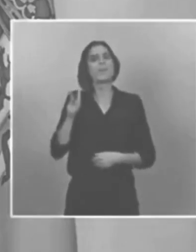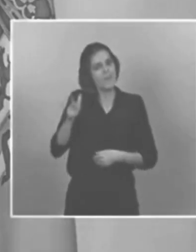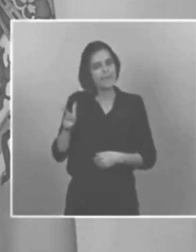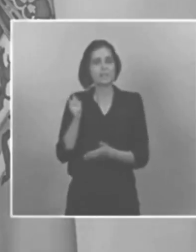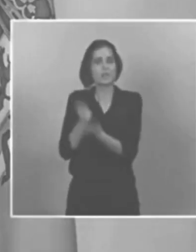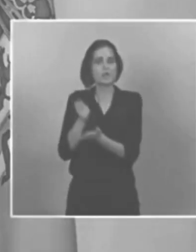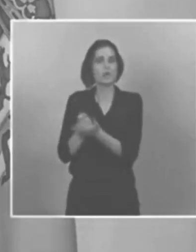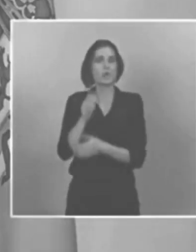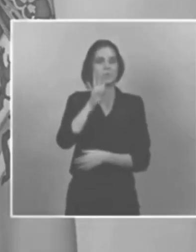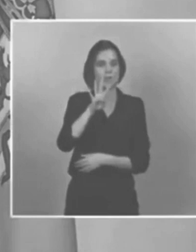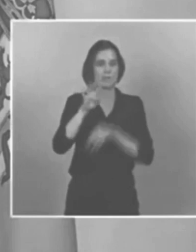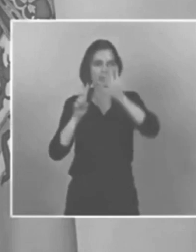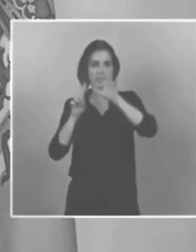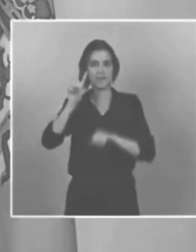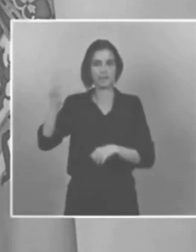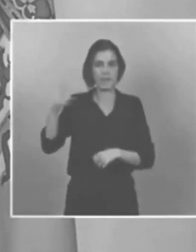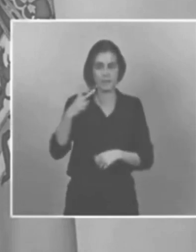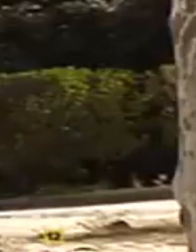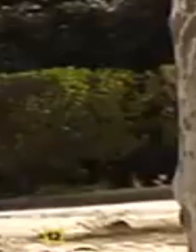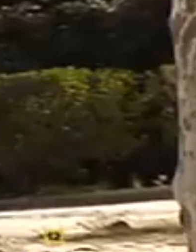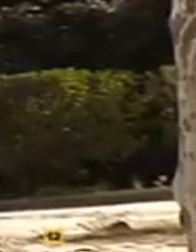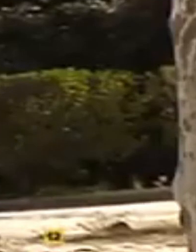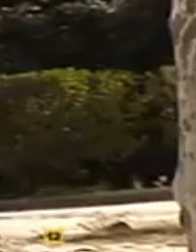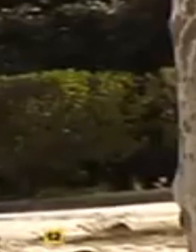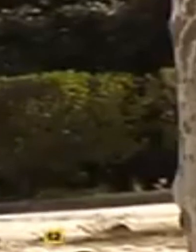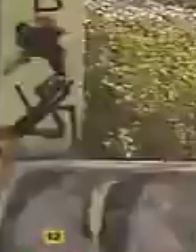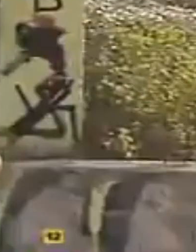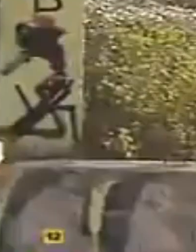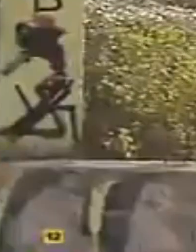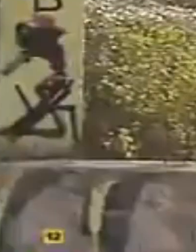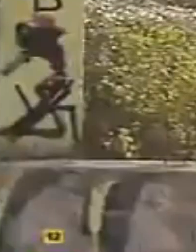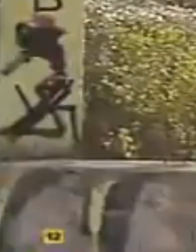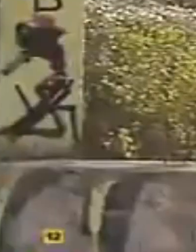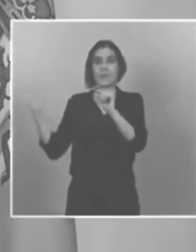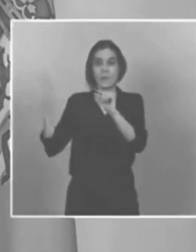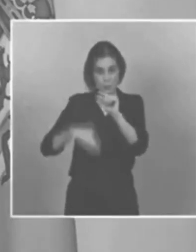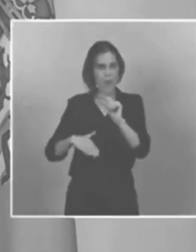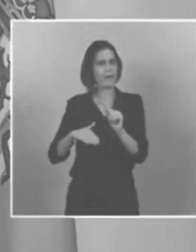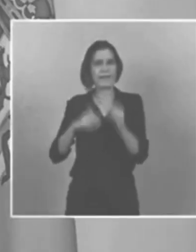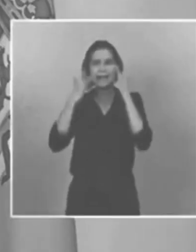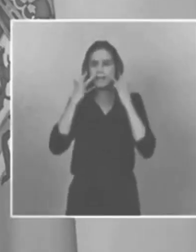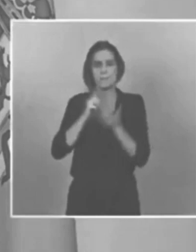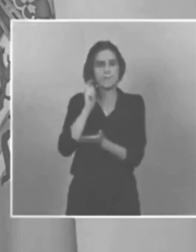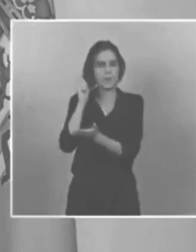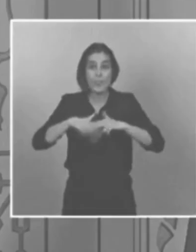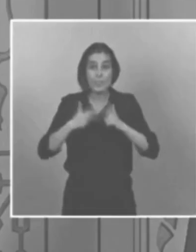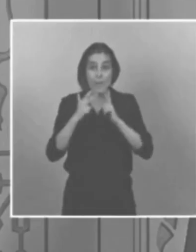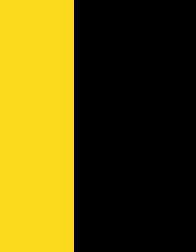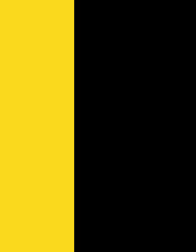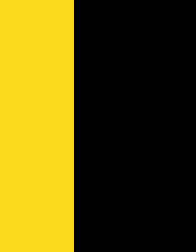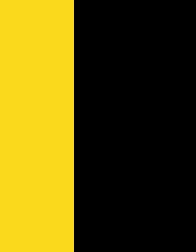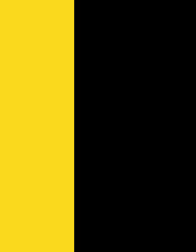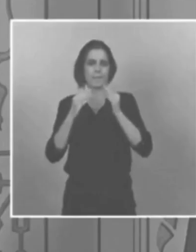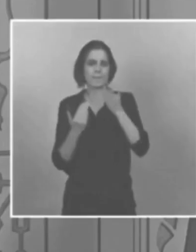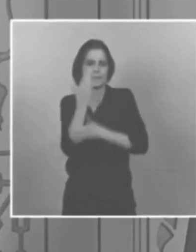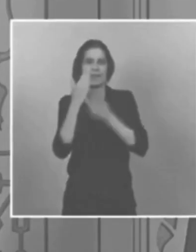Hagamos un esfuerzo de imaginación y admitamos que, con todo, usted, su cónyuge y su hijo menor, un ejemplo que suele poner